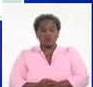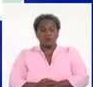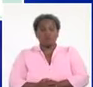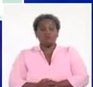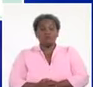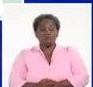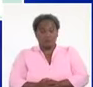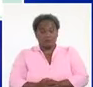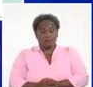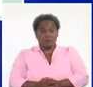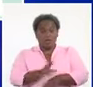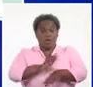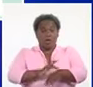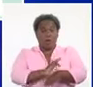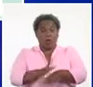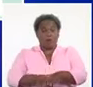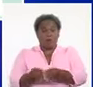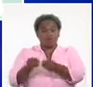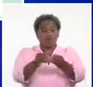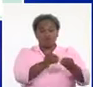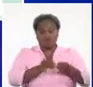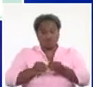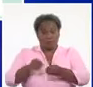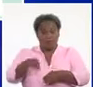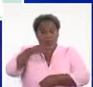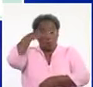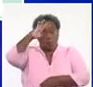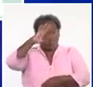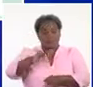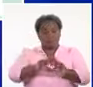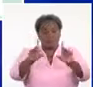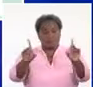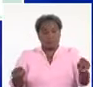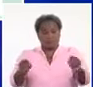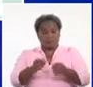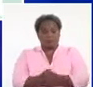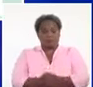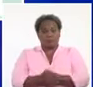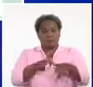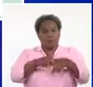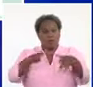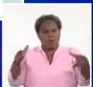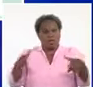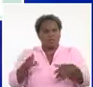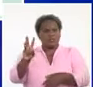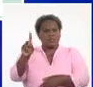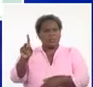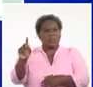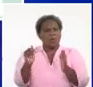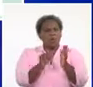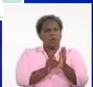consecuencia de la transmisión autóctona. Prácticamente casi todos,